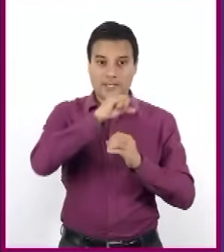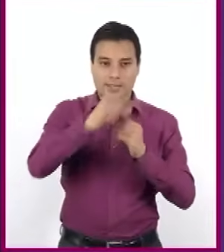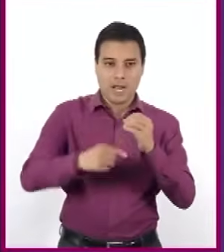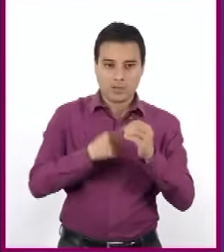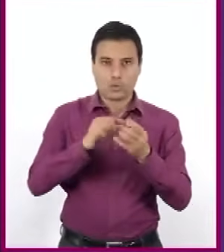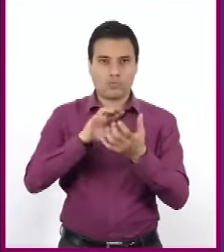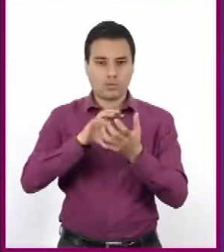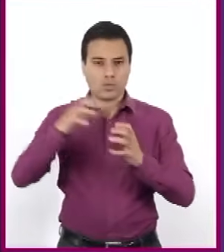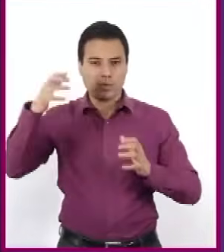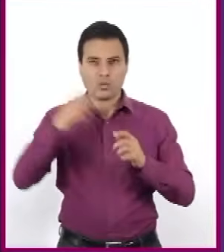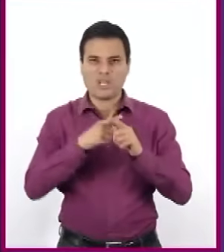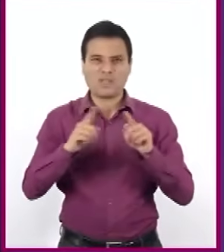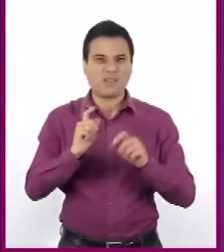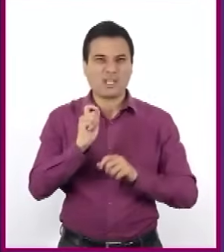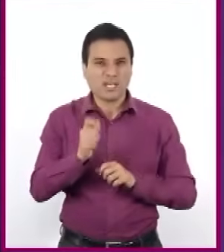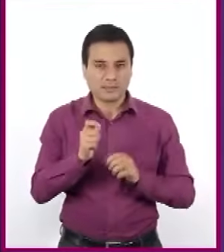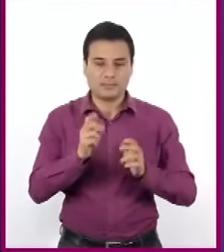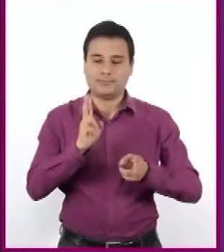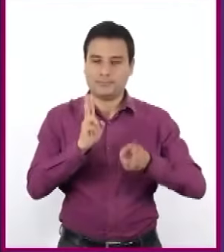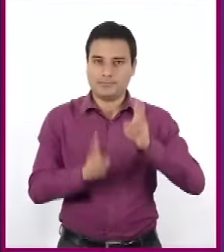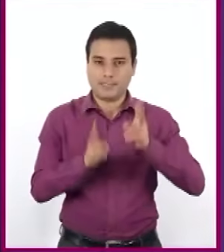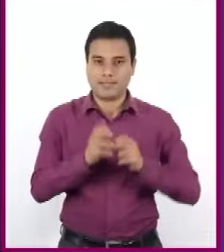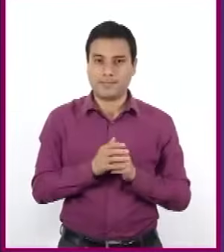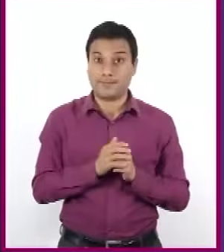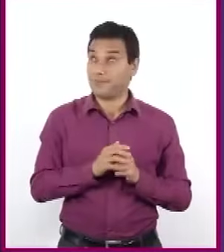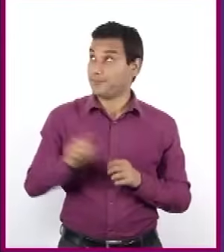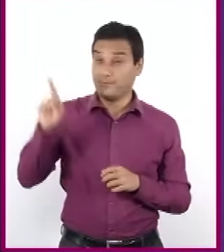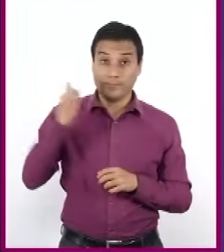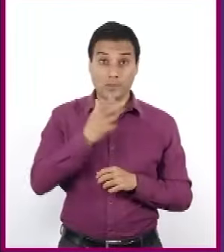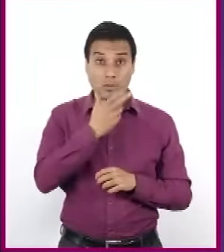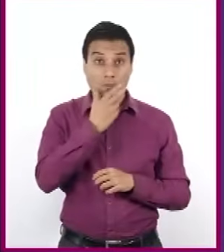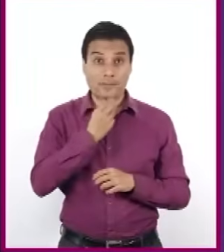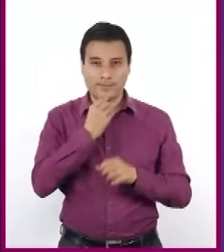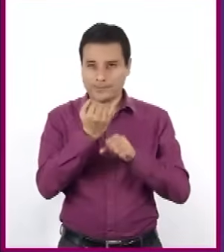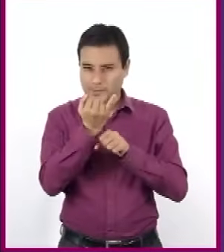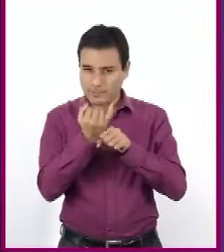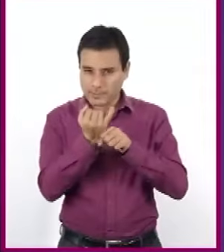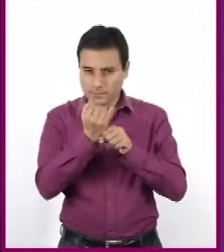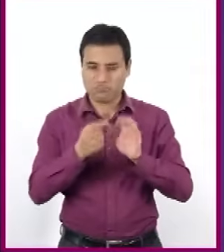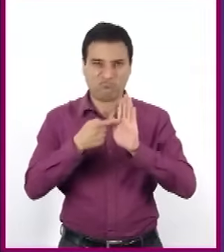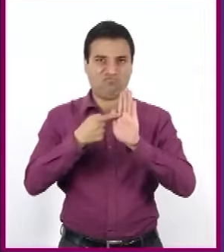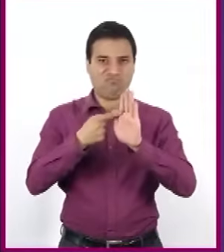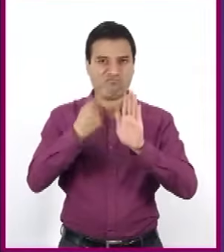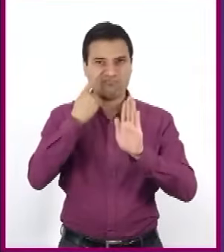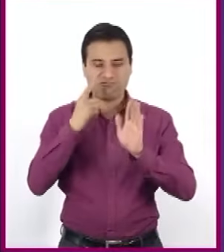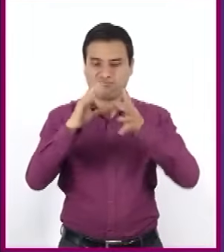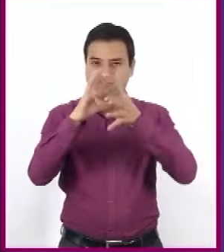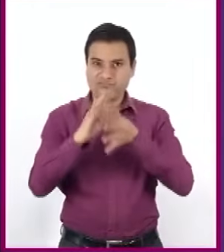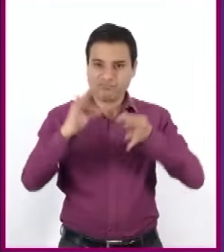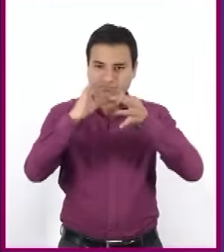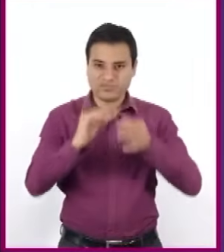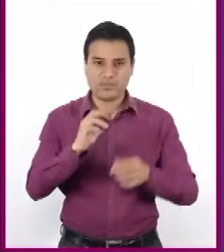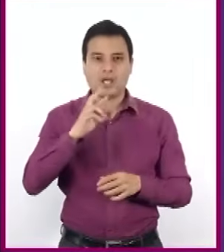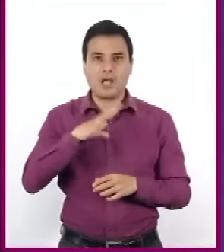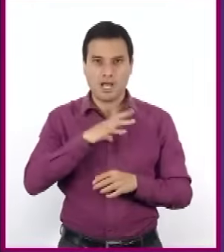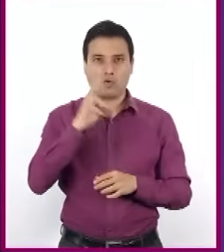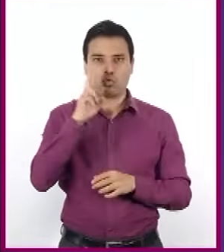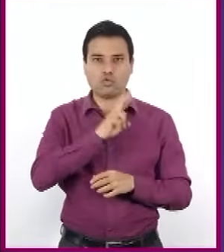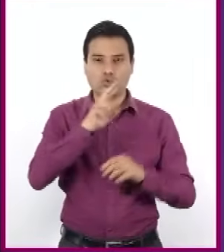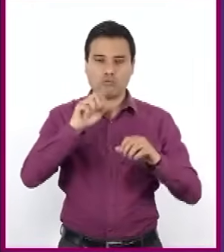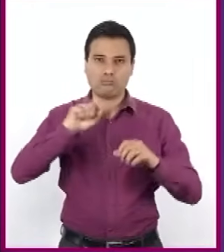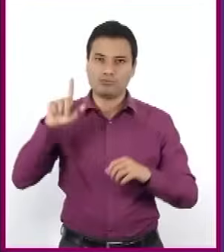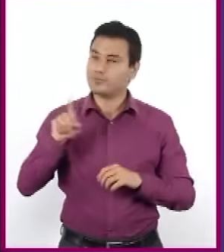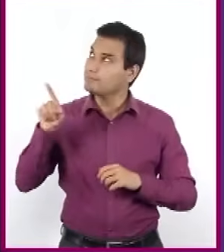molécula. Además, Cannizzaro compartió sus resultados con otros científicos como el ruso Dmitri